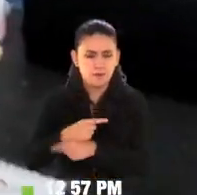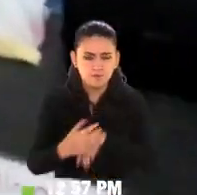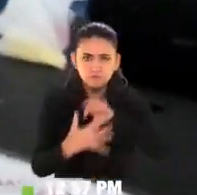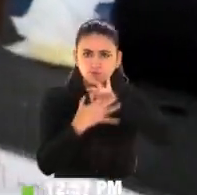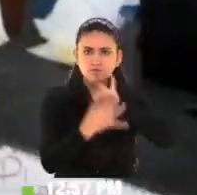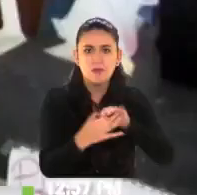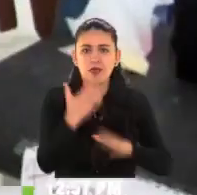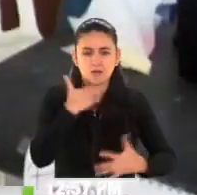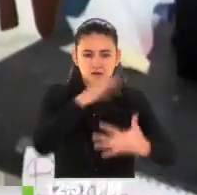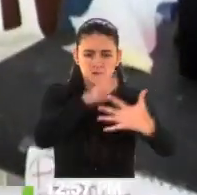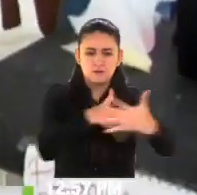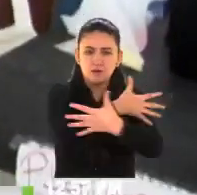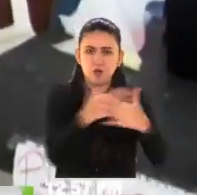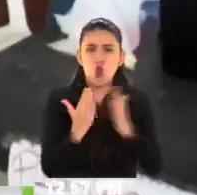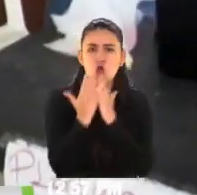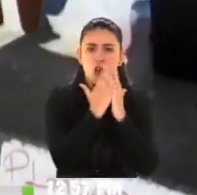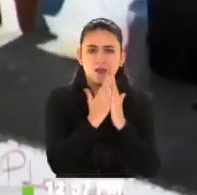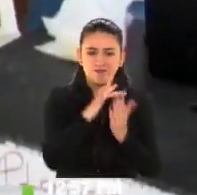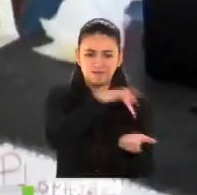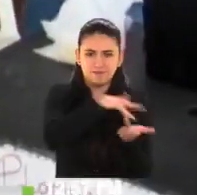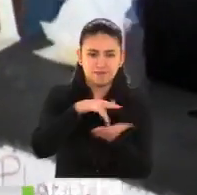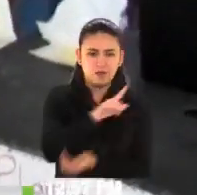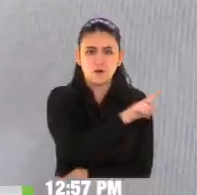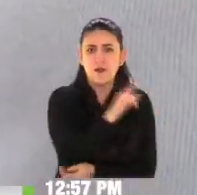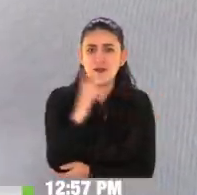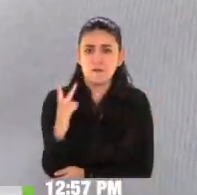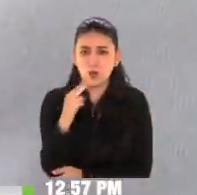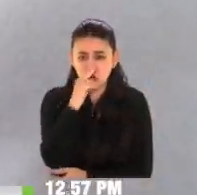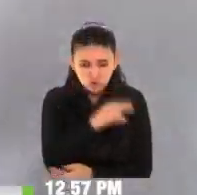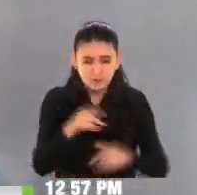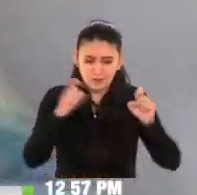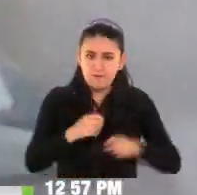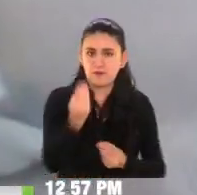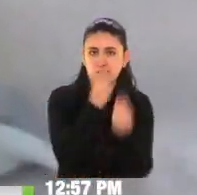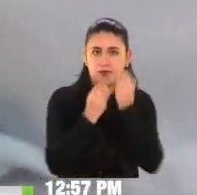días del calendario académico, que son los días que deben consumir los niños.